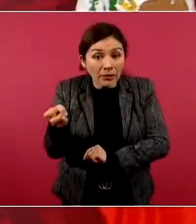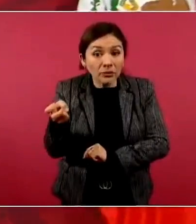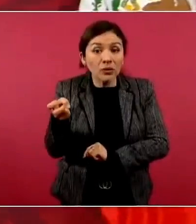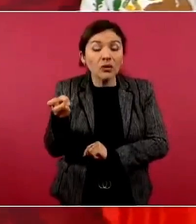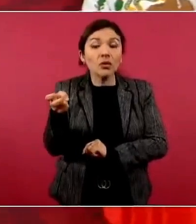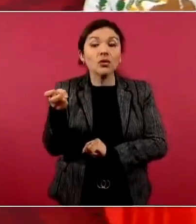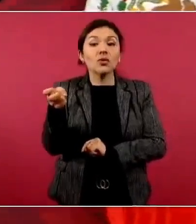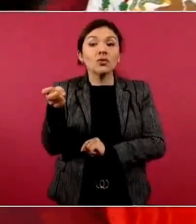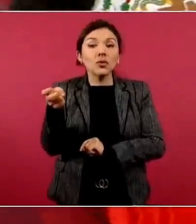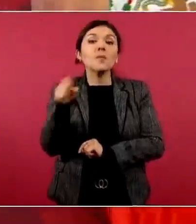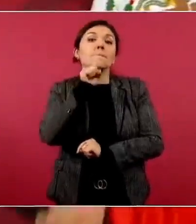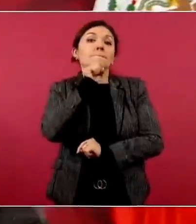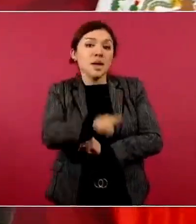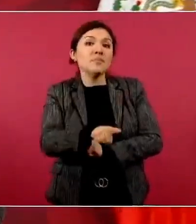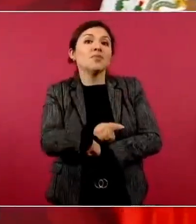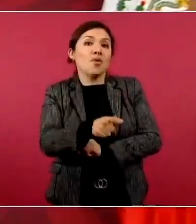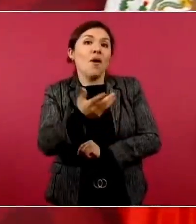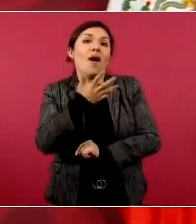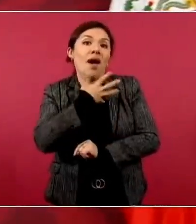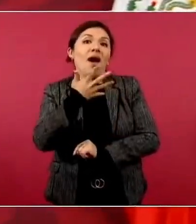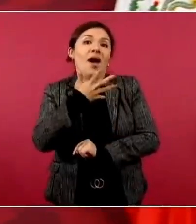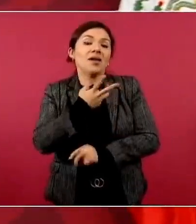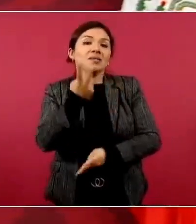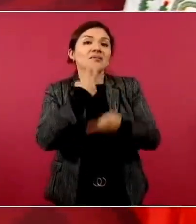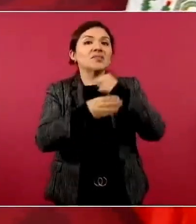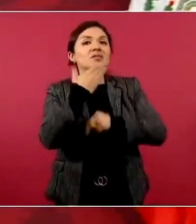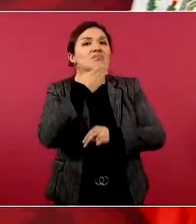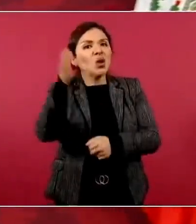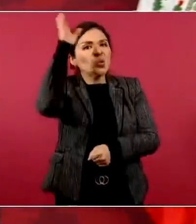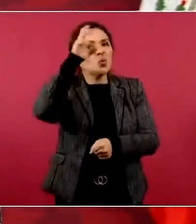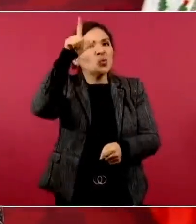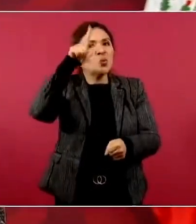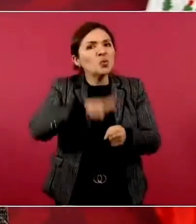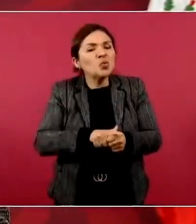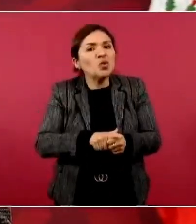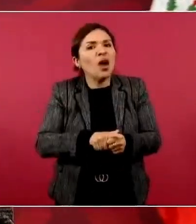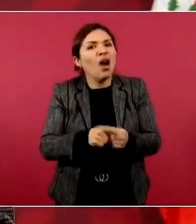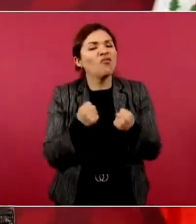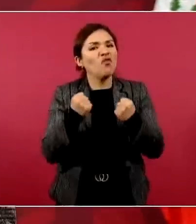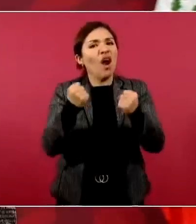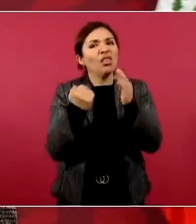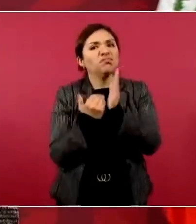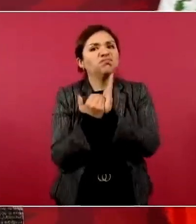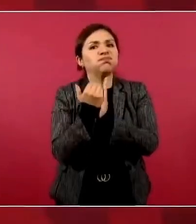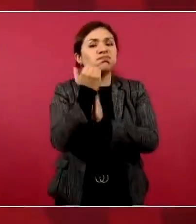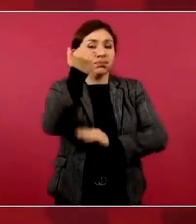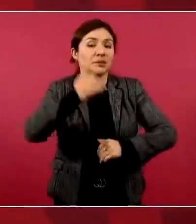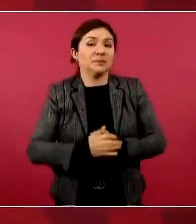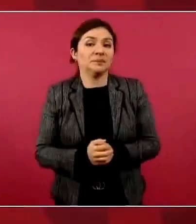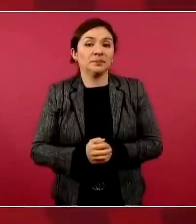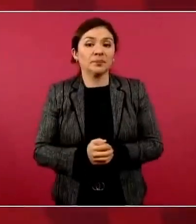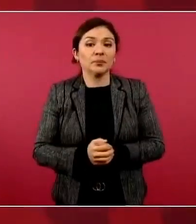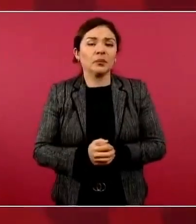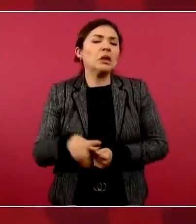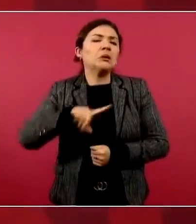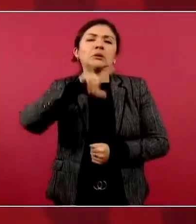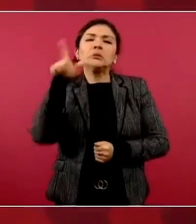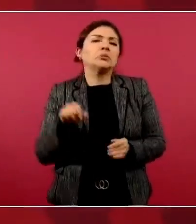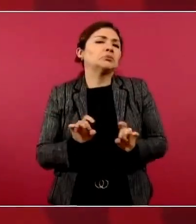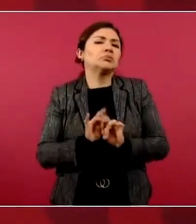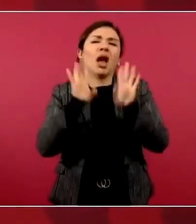Hay también esplendor, sí, cultural. cuando por